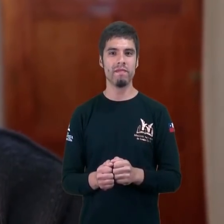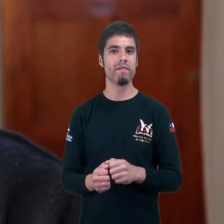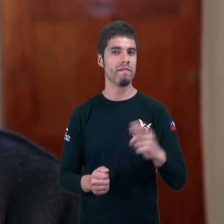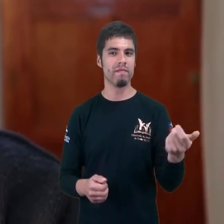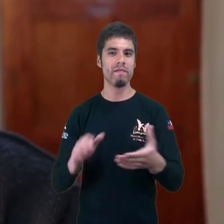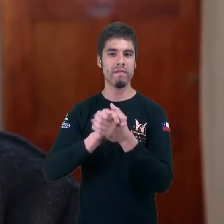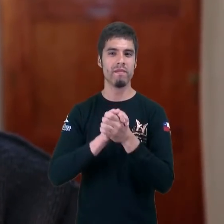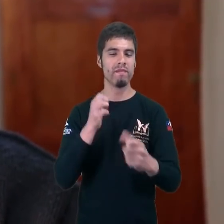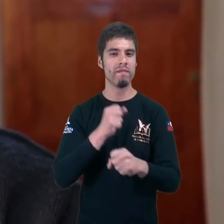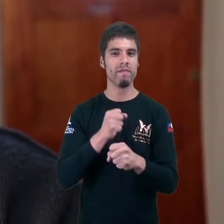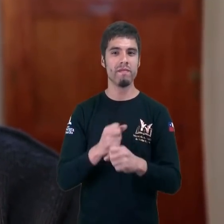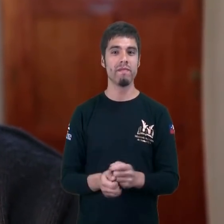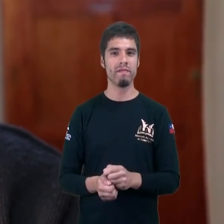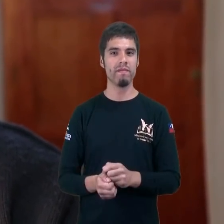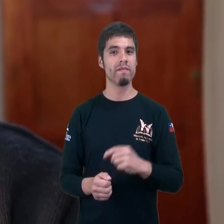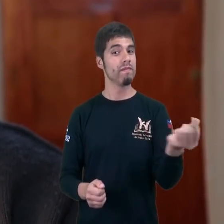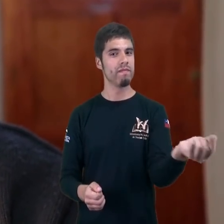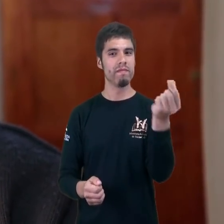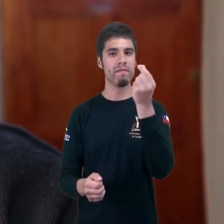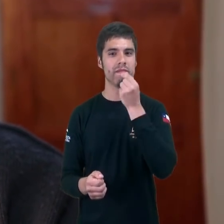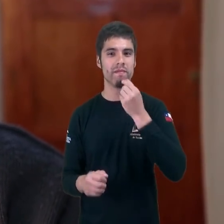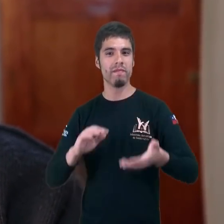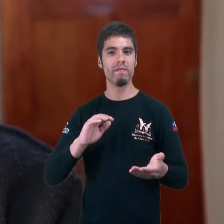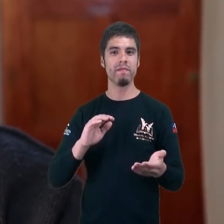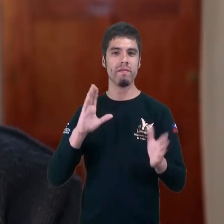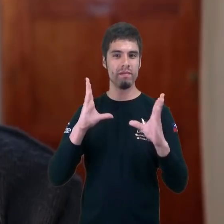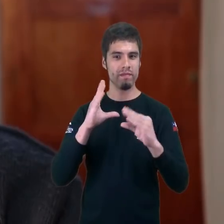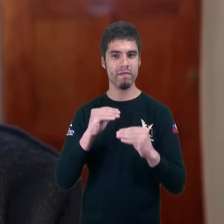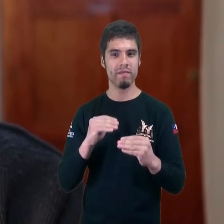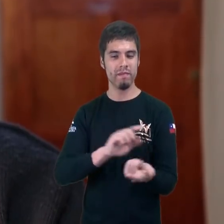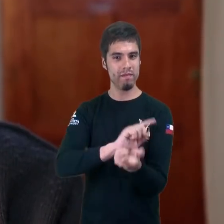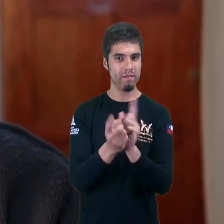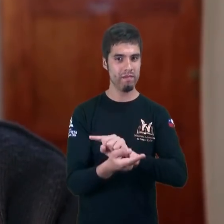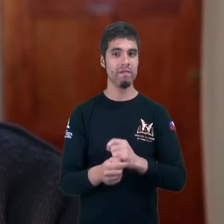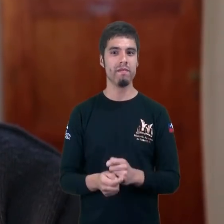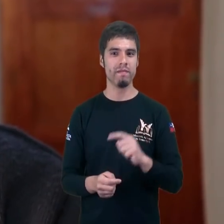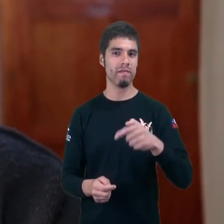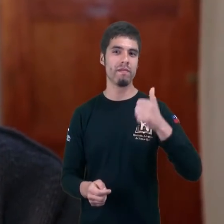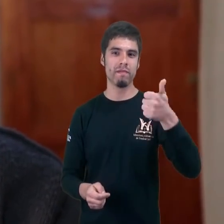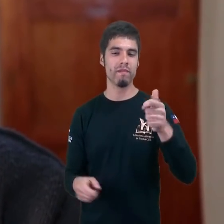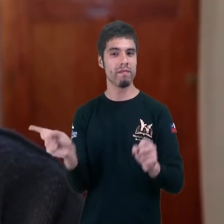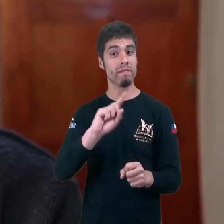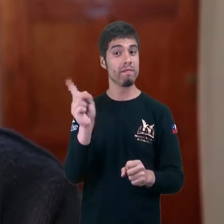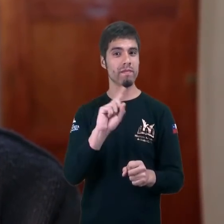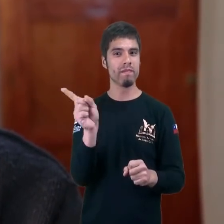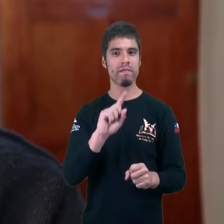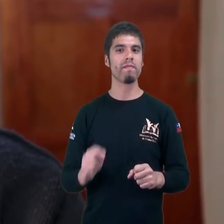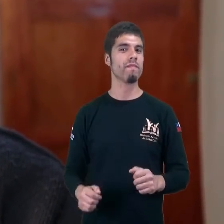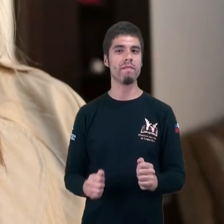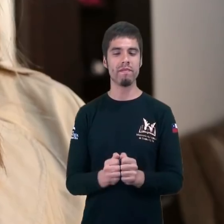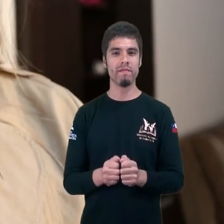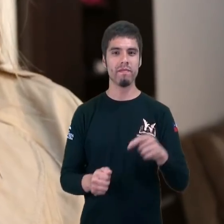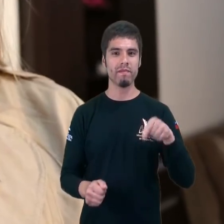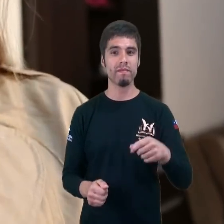Era un compañero de trabajo. Me acaba de decir que de hecho salió un traslado. Mi jefe ya no es comisario inspector de esta región.